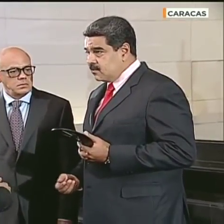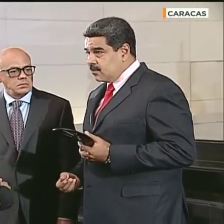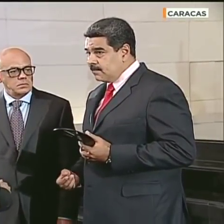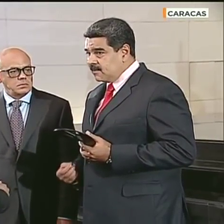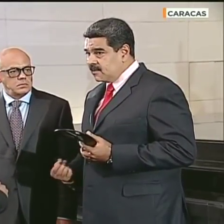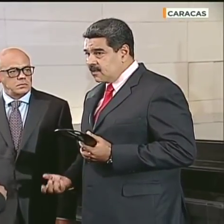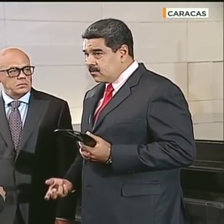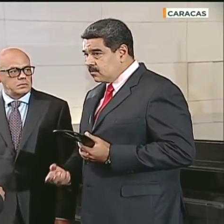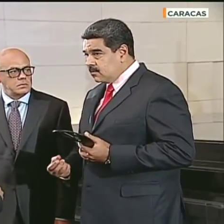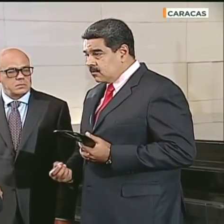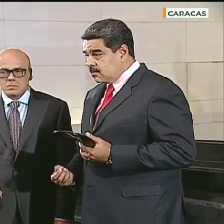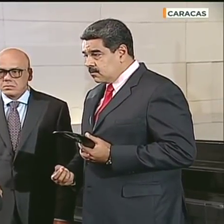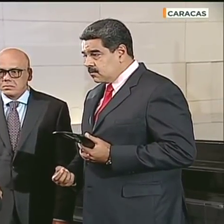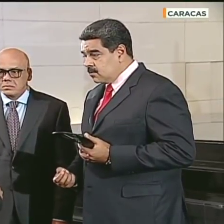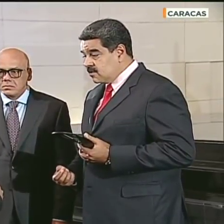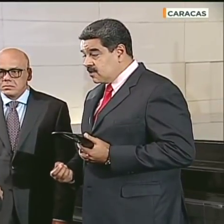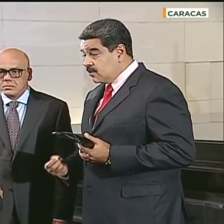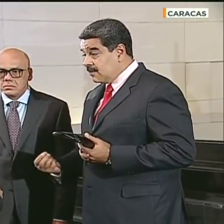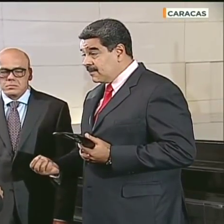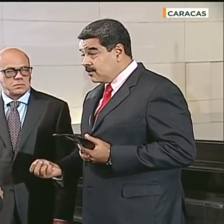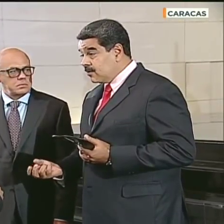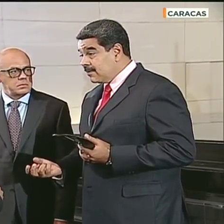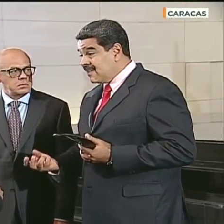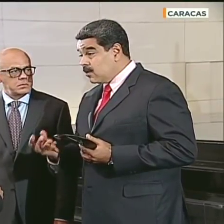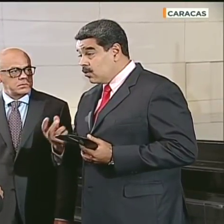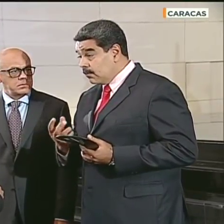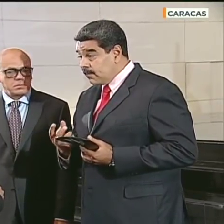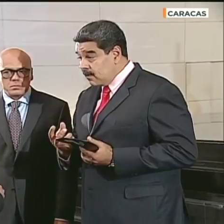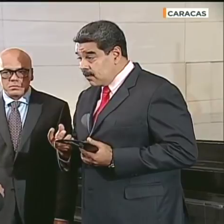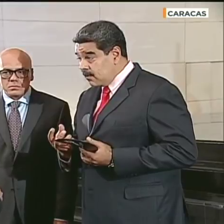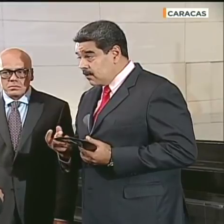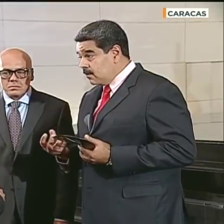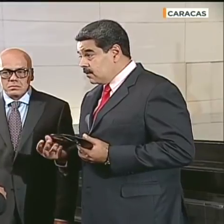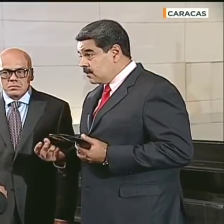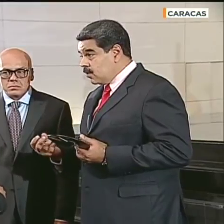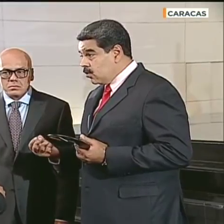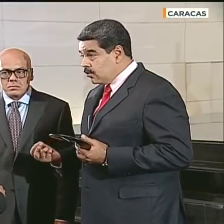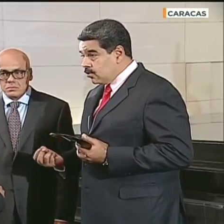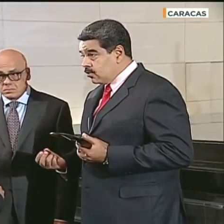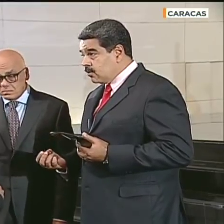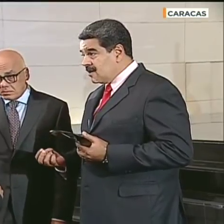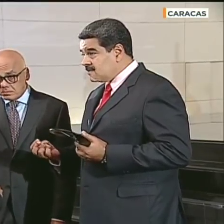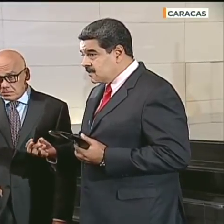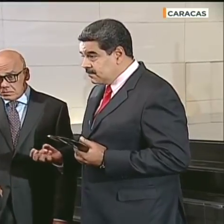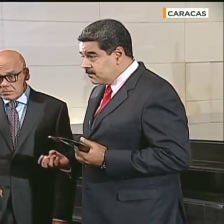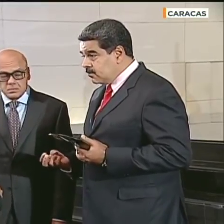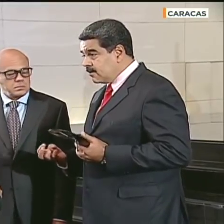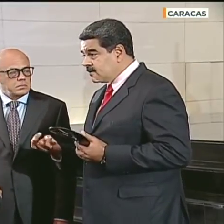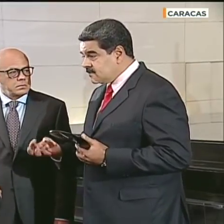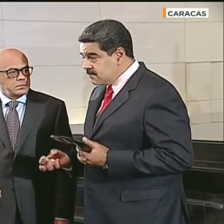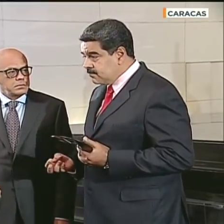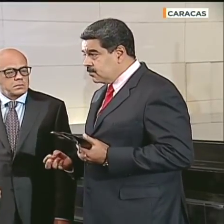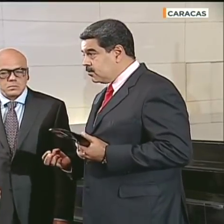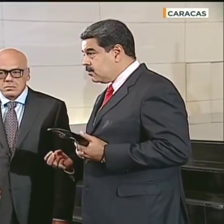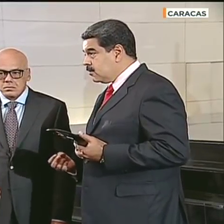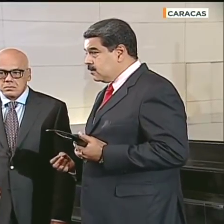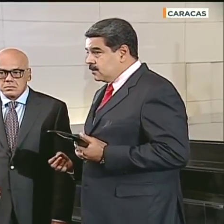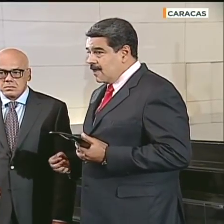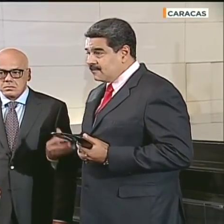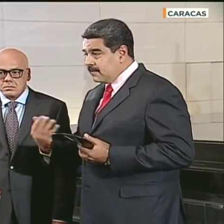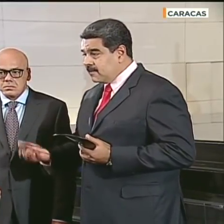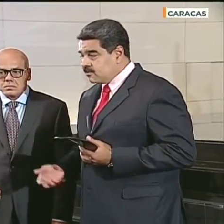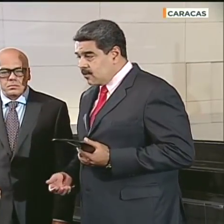Nacional de Periodismo 2018. La conversación en este momento de la